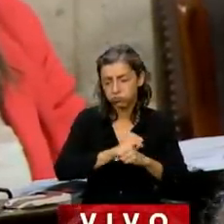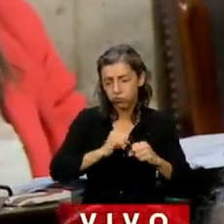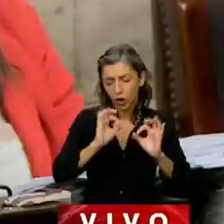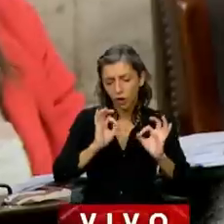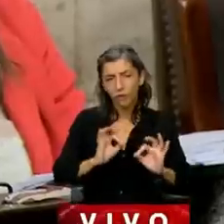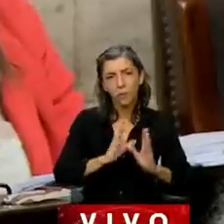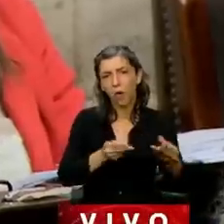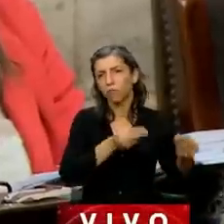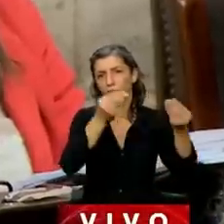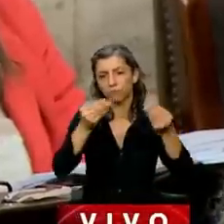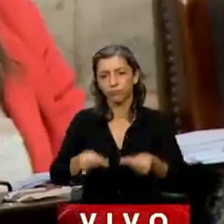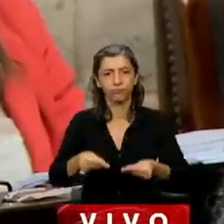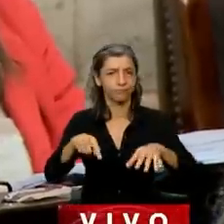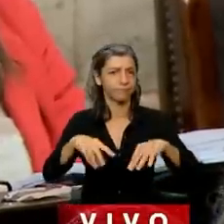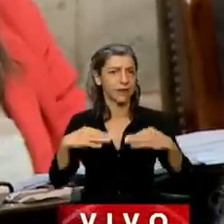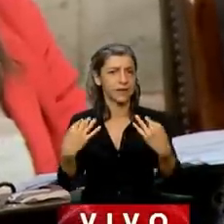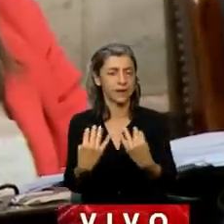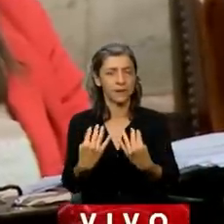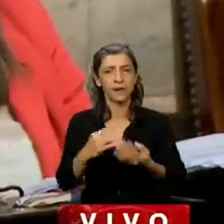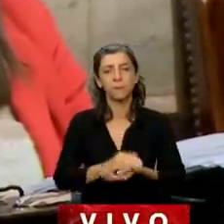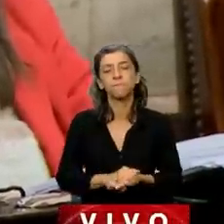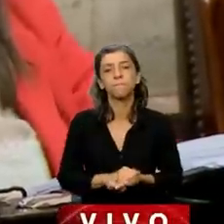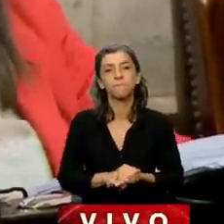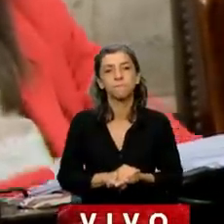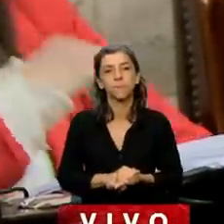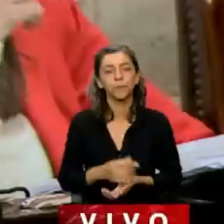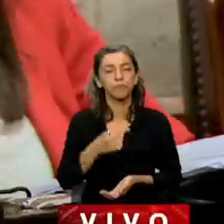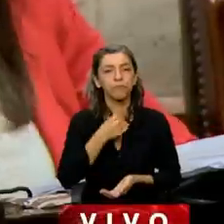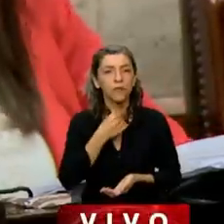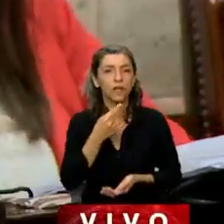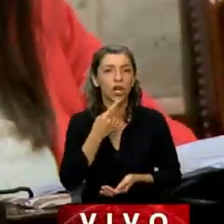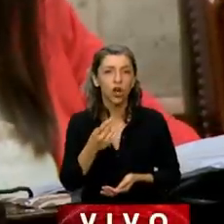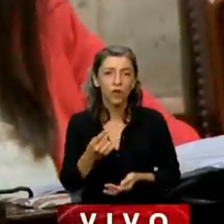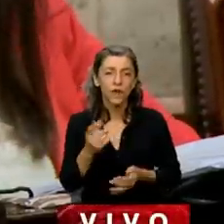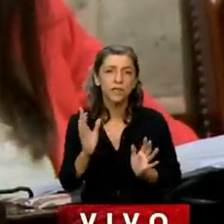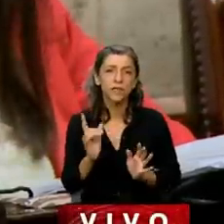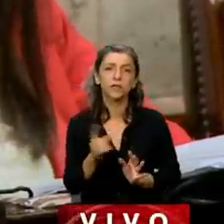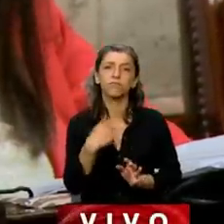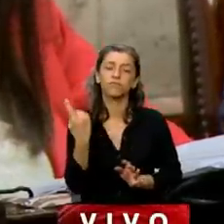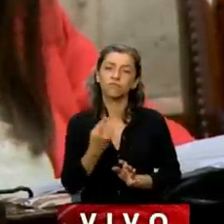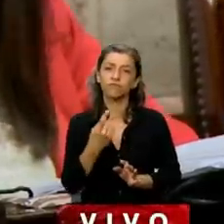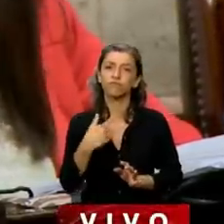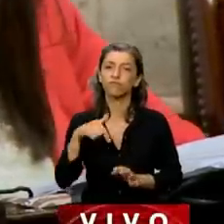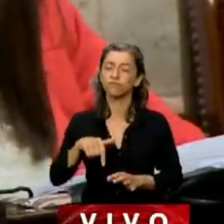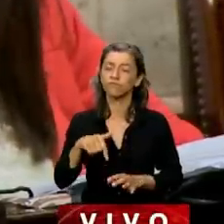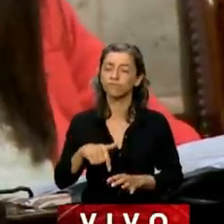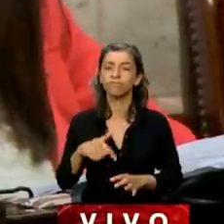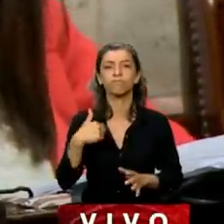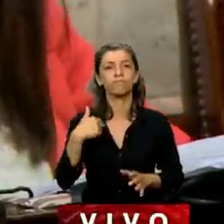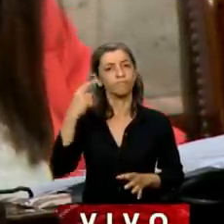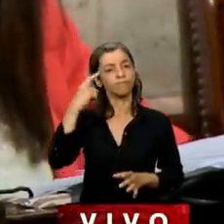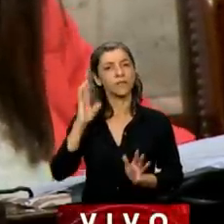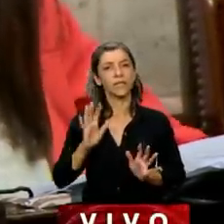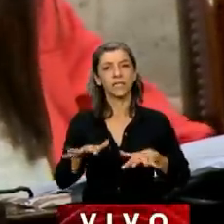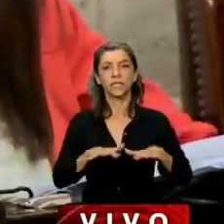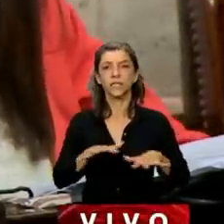su aprobación. Simplemente quiero destacar que estamos ante el